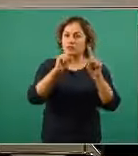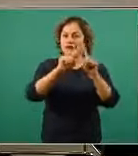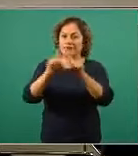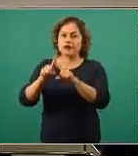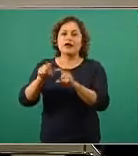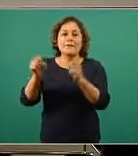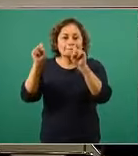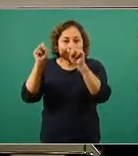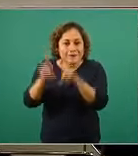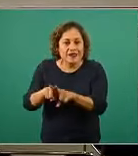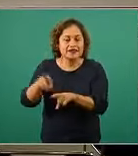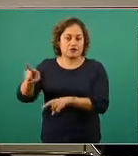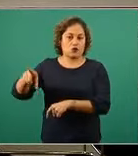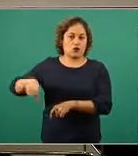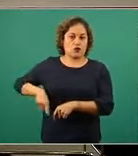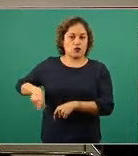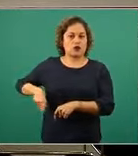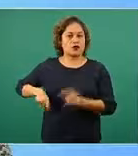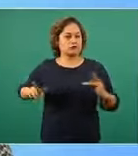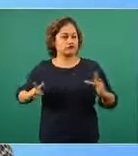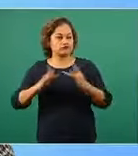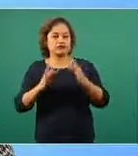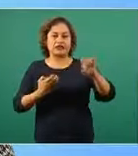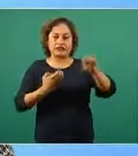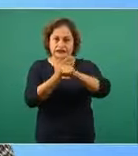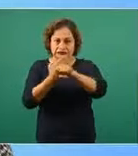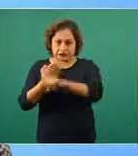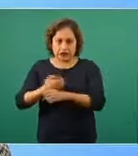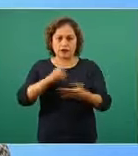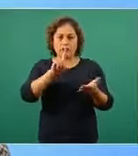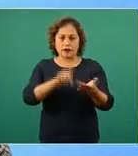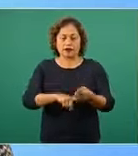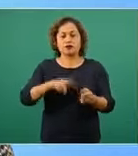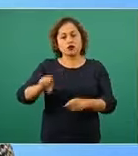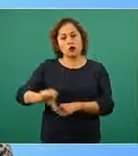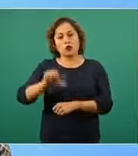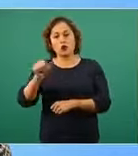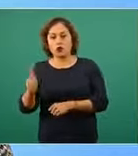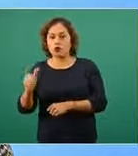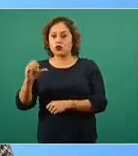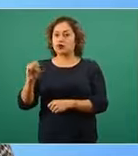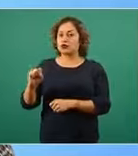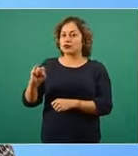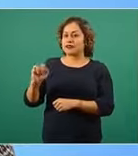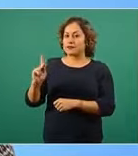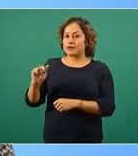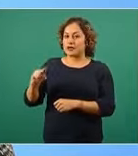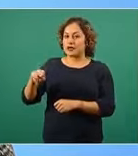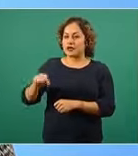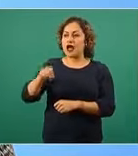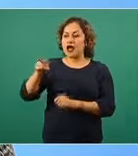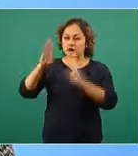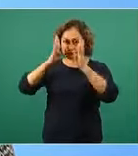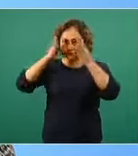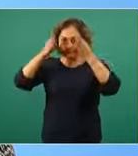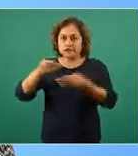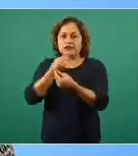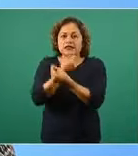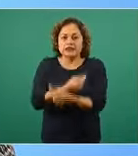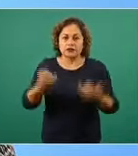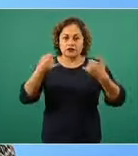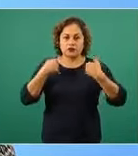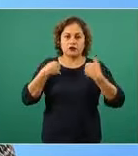tiene enlaces con los estados, y voy a hablar también de otro espacio que es CIPINA, que atiende a niñas y niños y adolescentes. Ellos también tienen